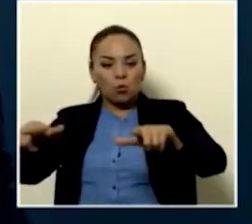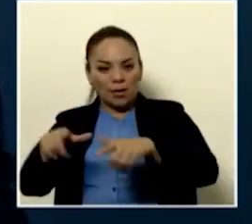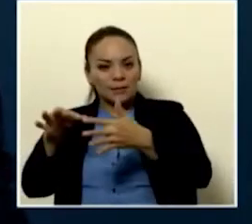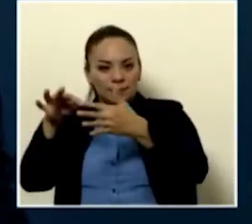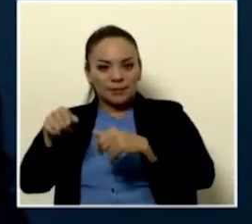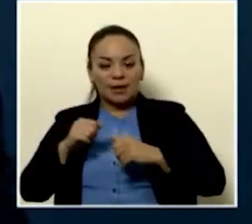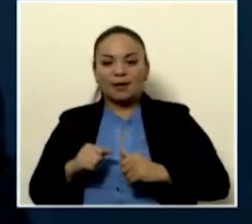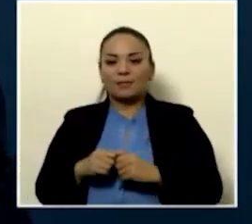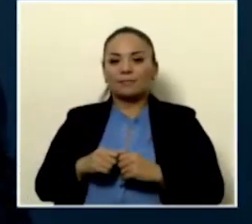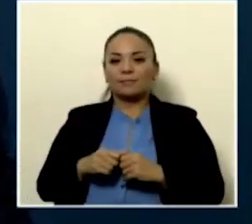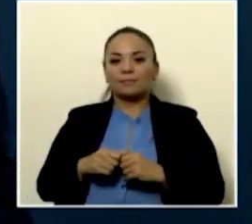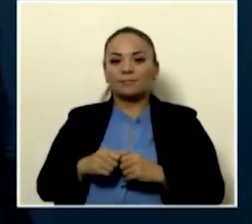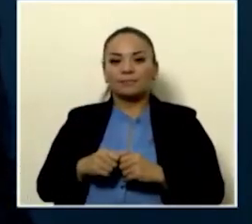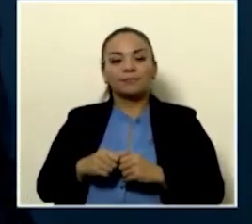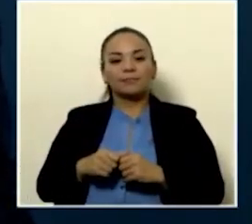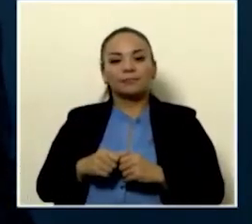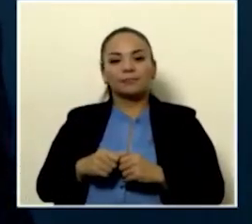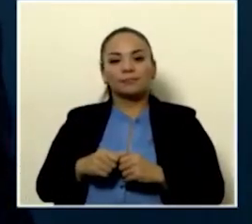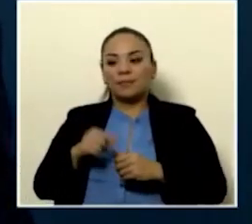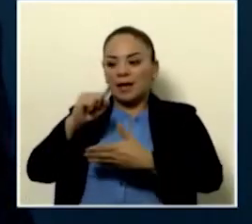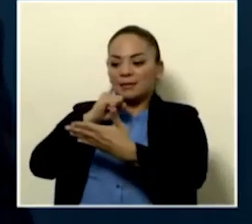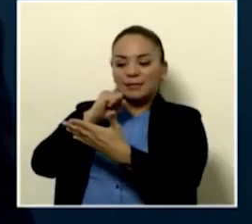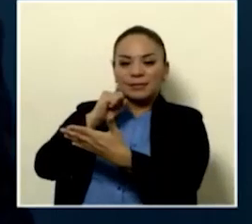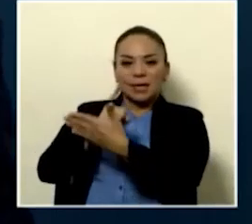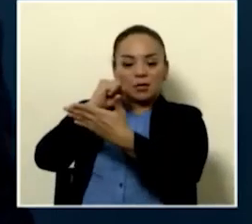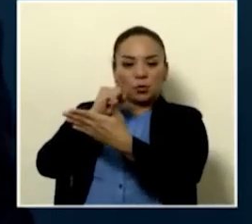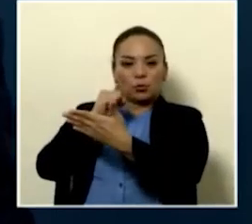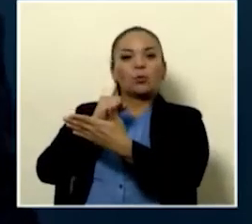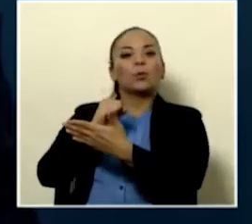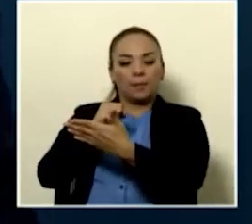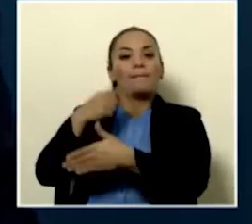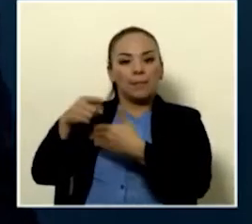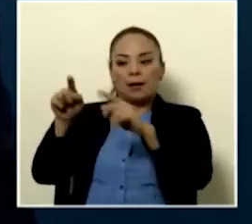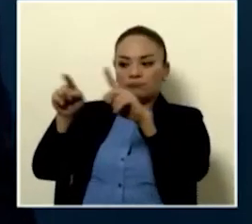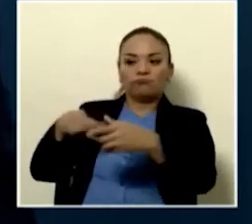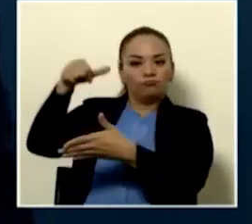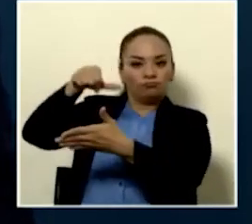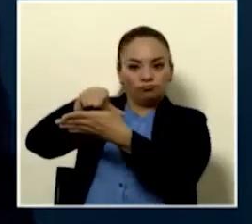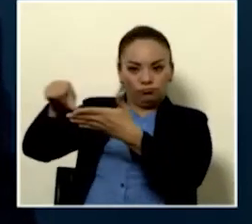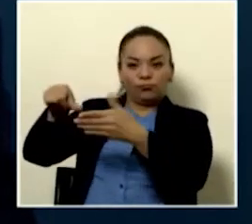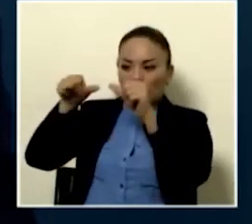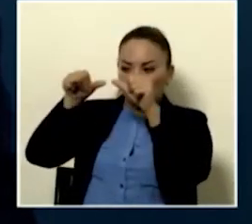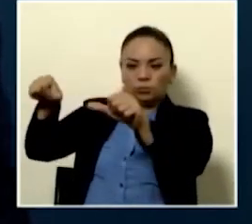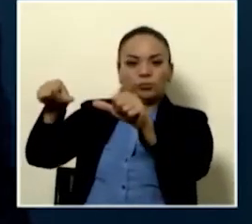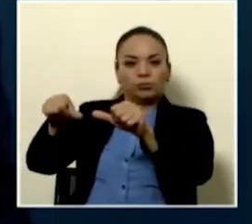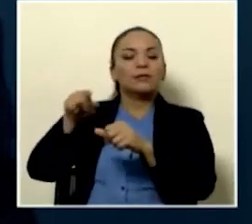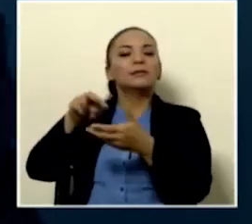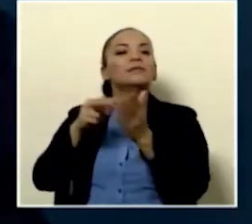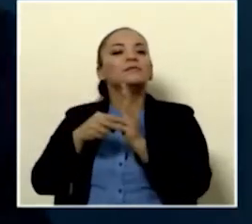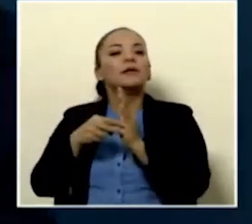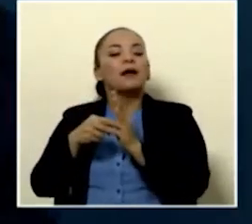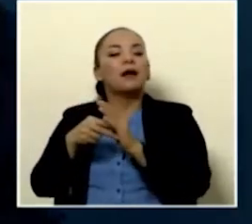Cada contenedor va a tener un sello de movimiento, un sello que va a dar una